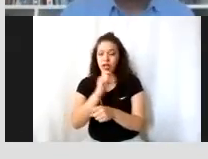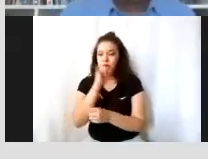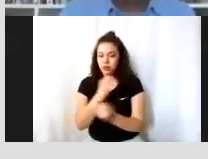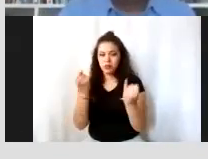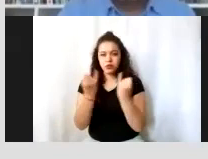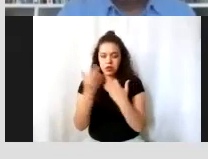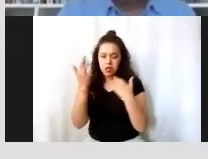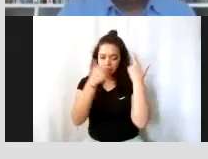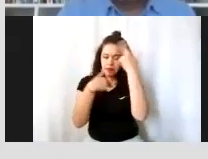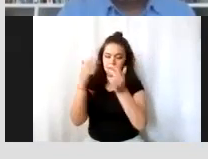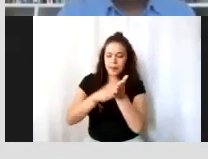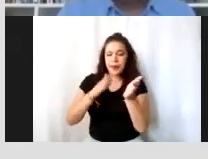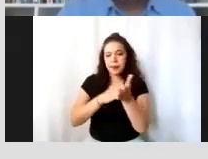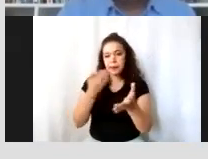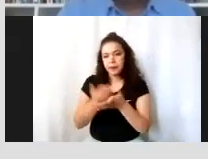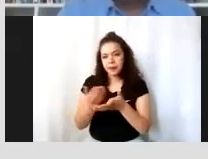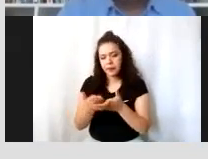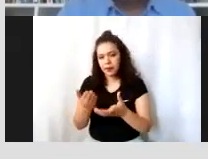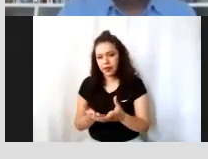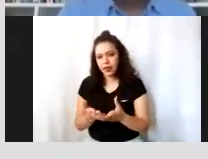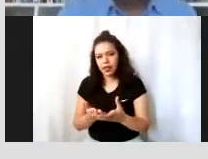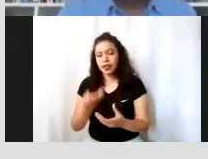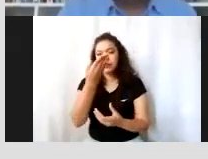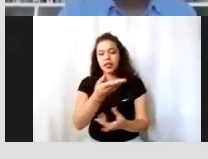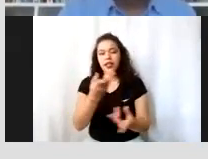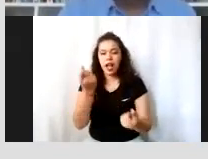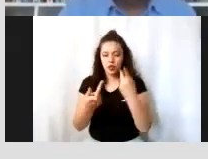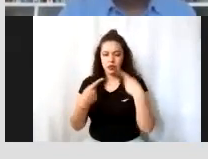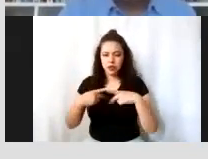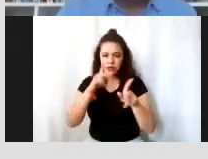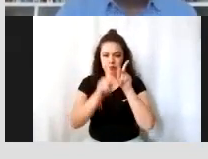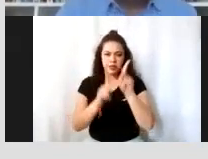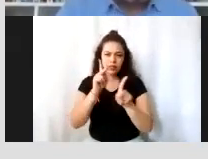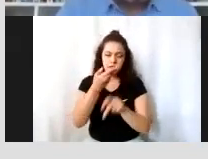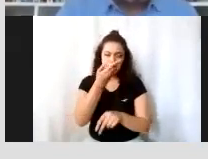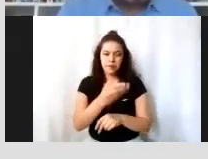revisaron expedientes e incluso entrevistaron a algunos reportes.